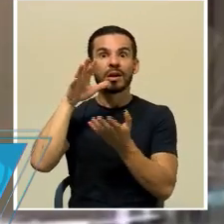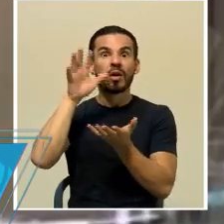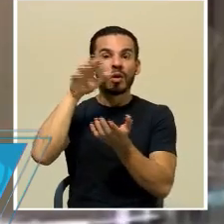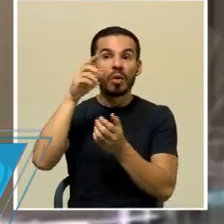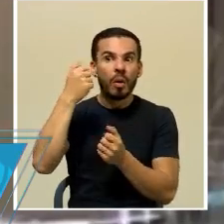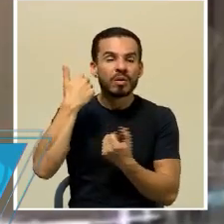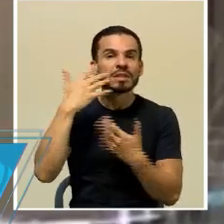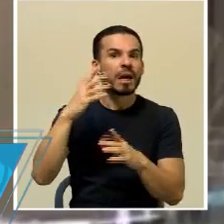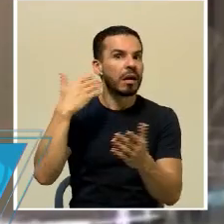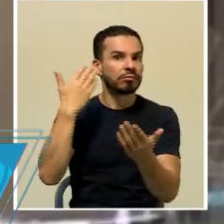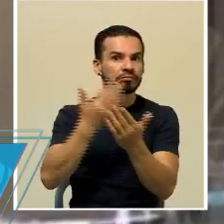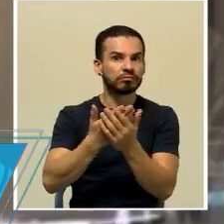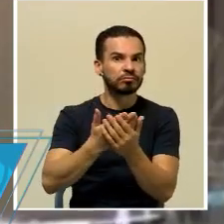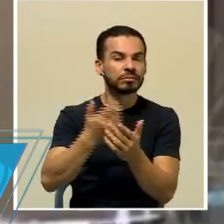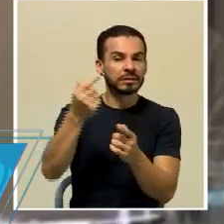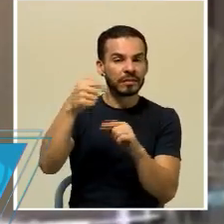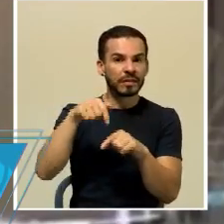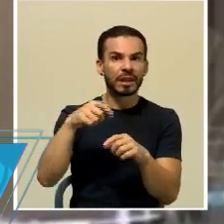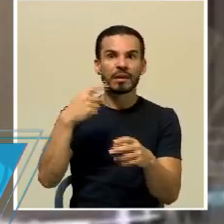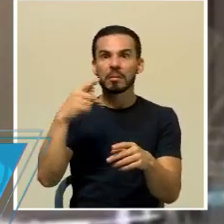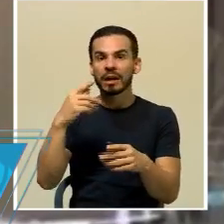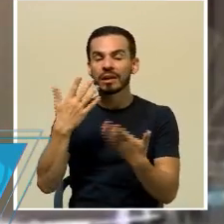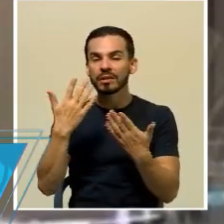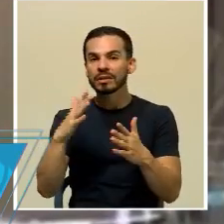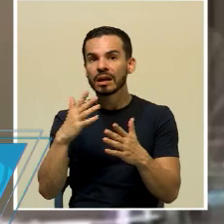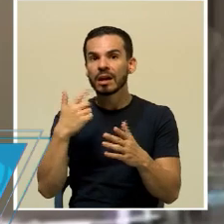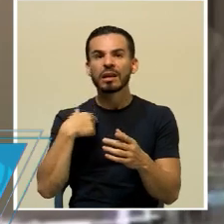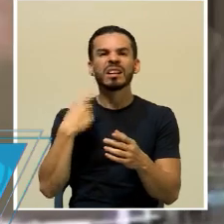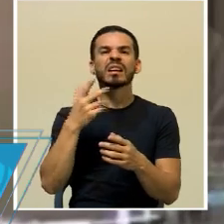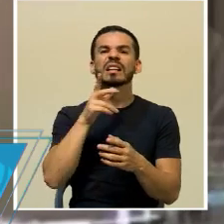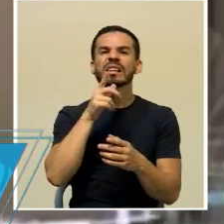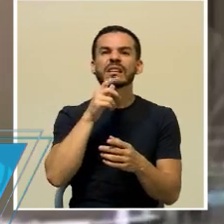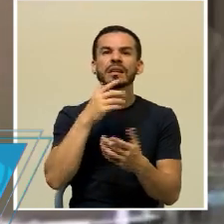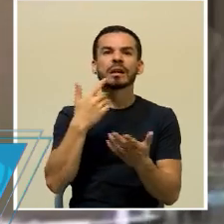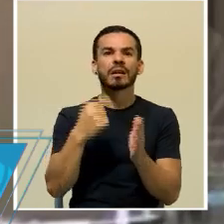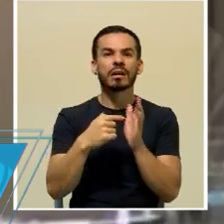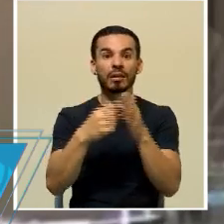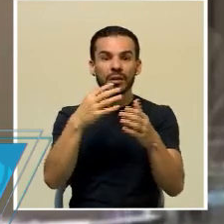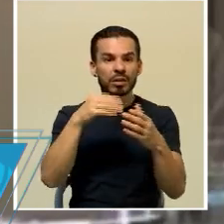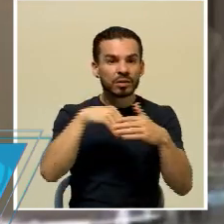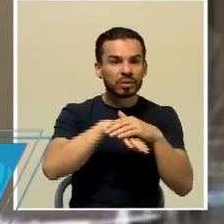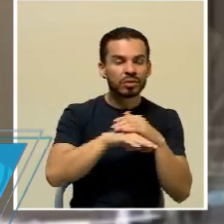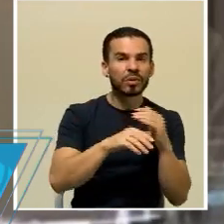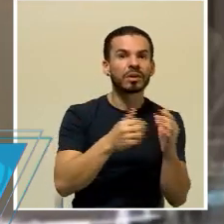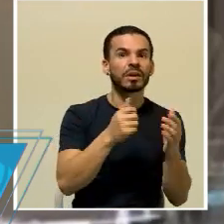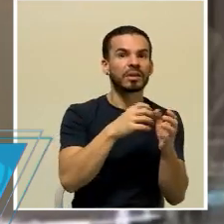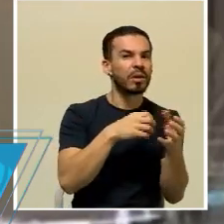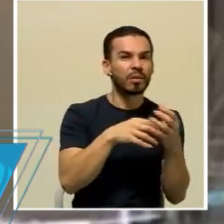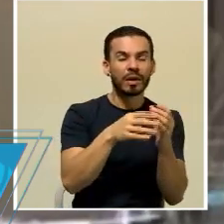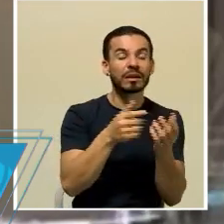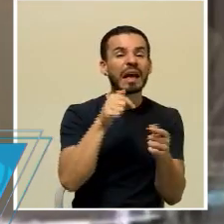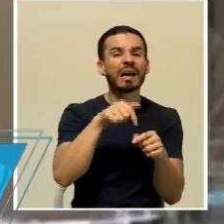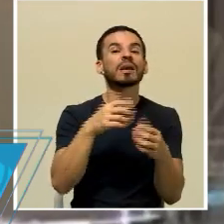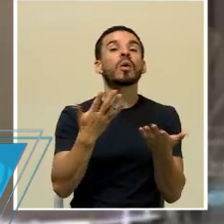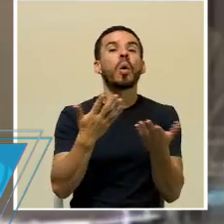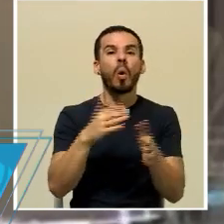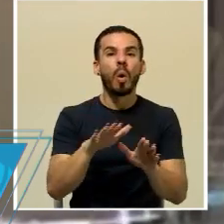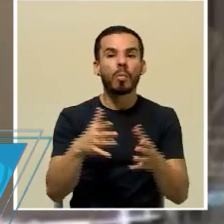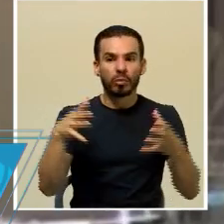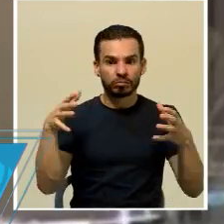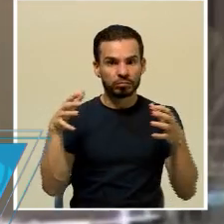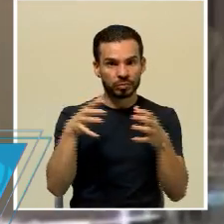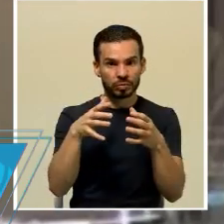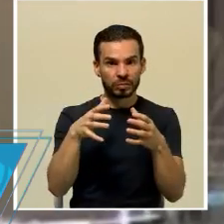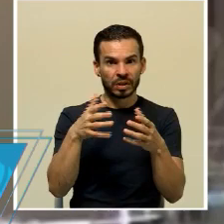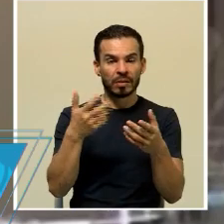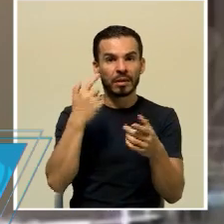¿verdad? El lobo ya llegó y el tema aquí no es cada quien ir a esconderse a un cuarto, porque el lobo va a llegar al cuarto. El tema es cómo nos